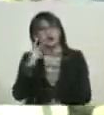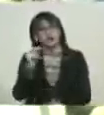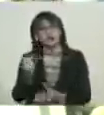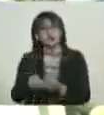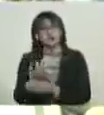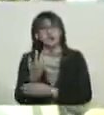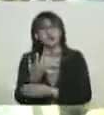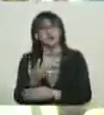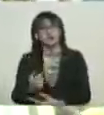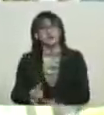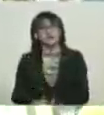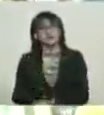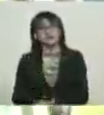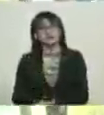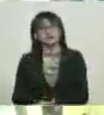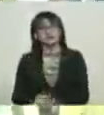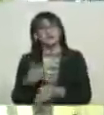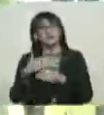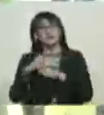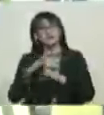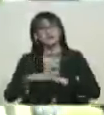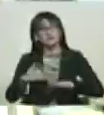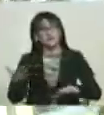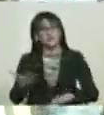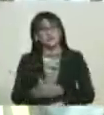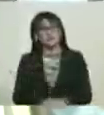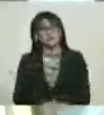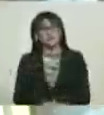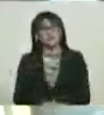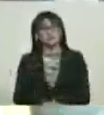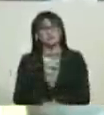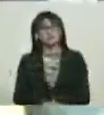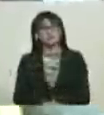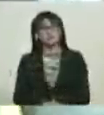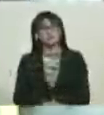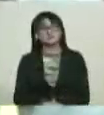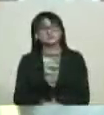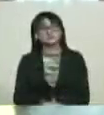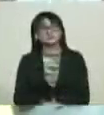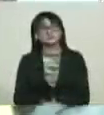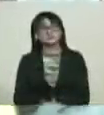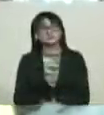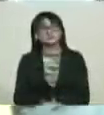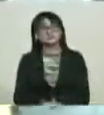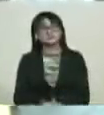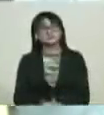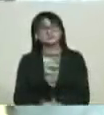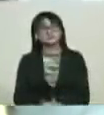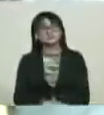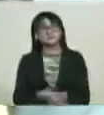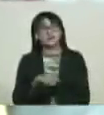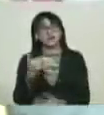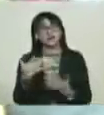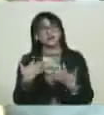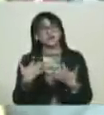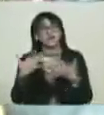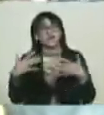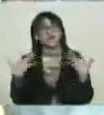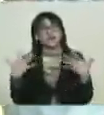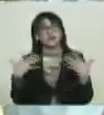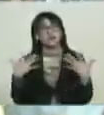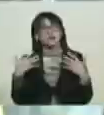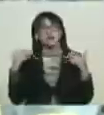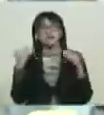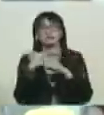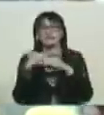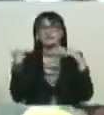qué le atribuye esa diferencia? Bueno, ya no puede porque aquí hay un ambiente de alegría, hay un ambiente de